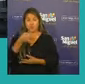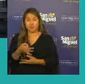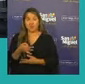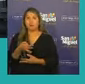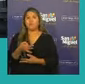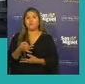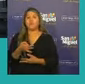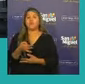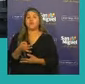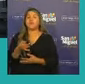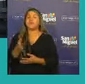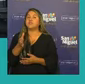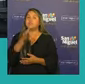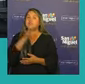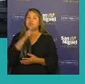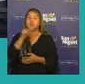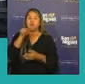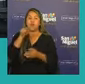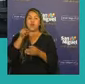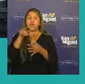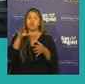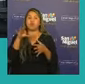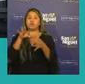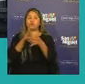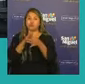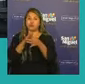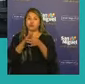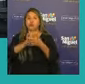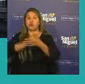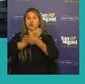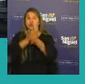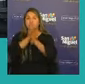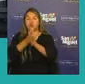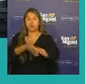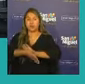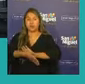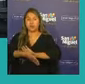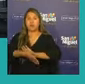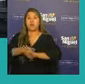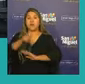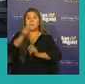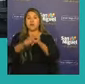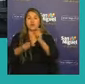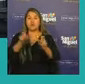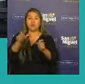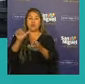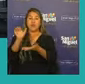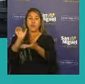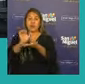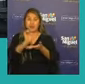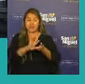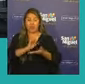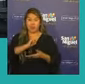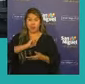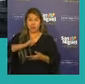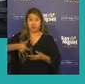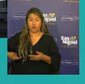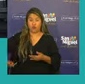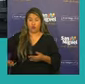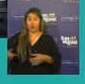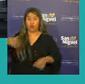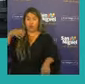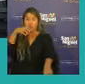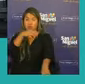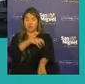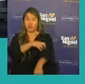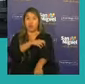no tuviéramos esta articulación entre todas las entidades del Estado, desde el gobierno regional, que no tiene